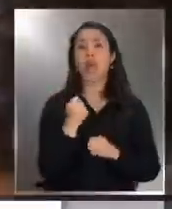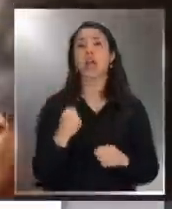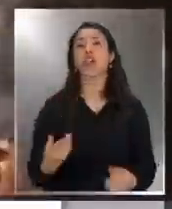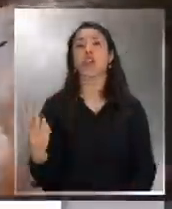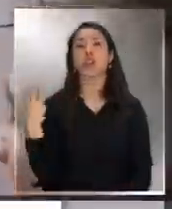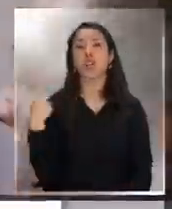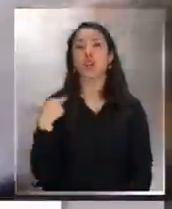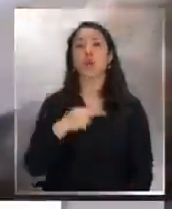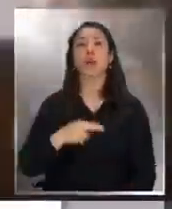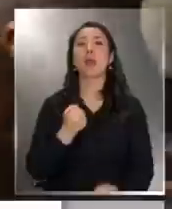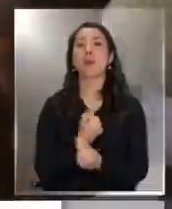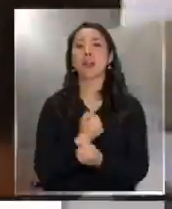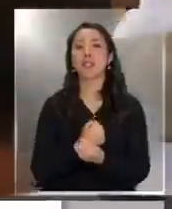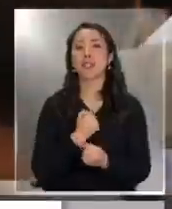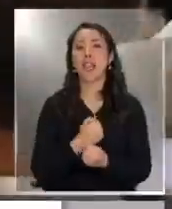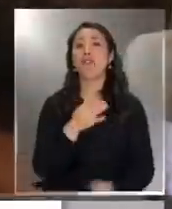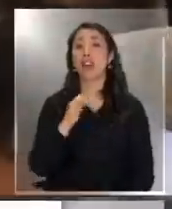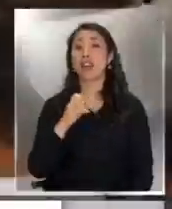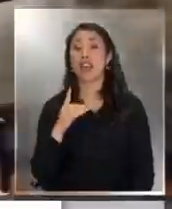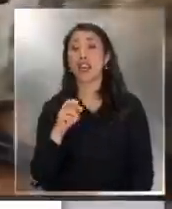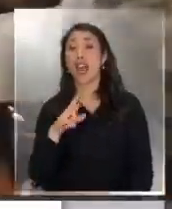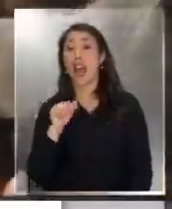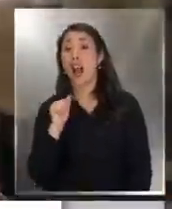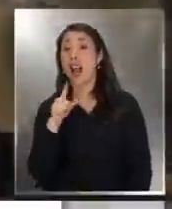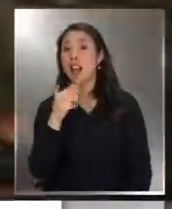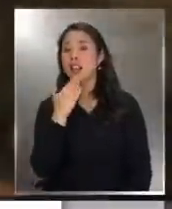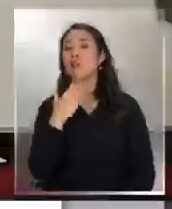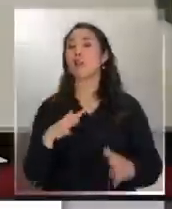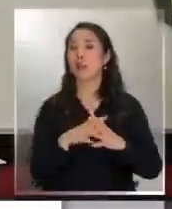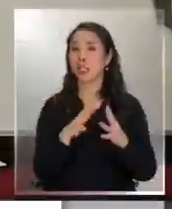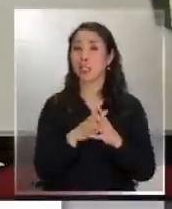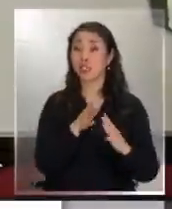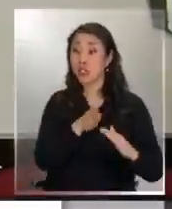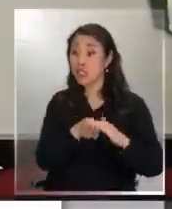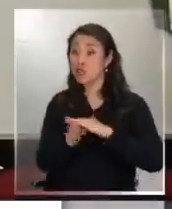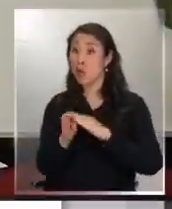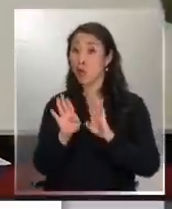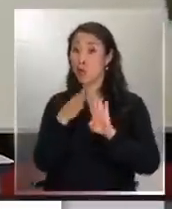y la Policía Militar. De hecho, ingresó por una puerta lateral.